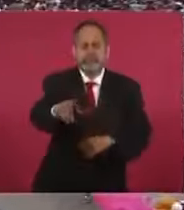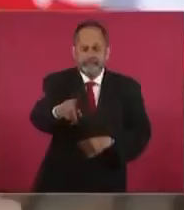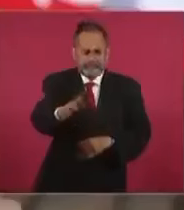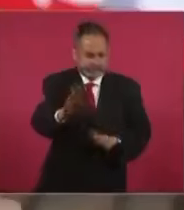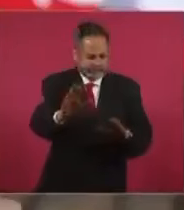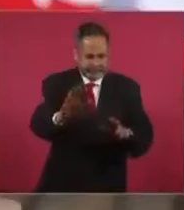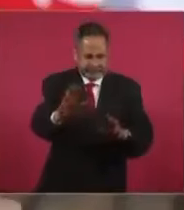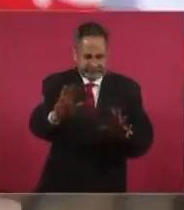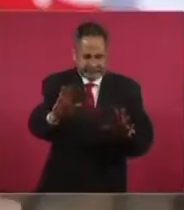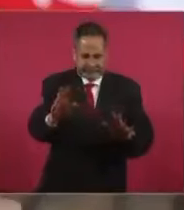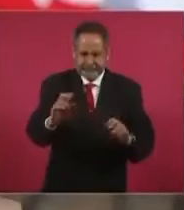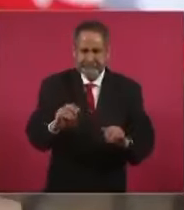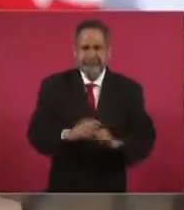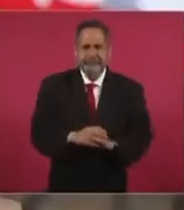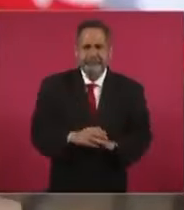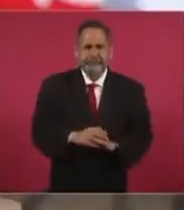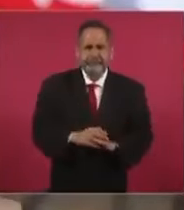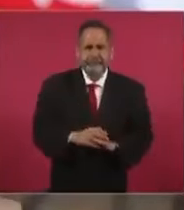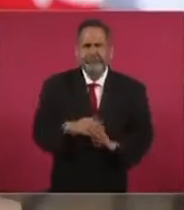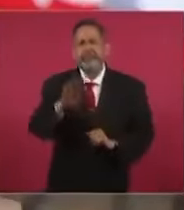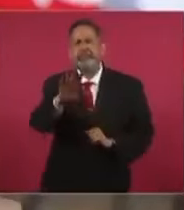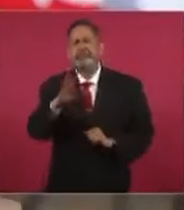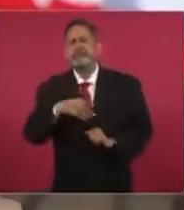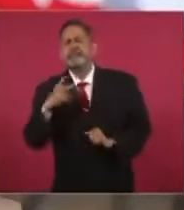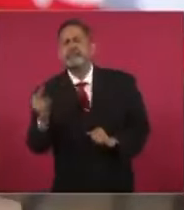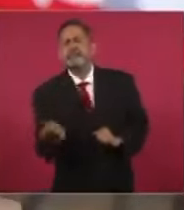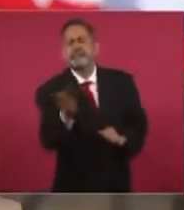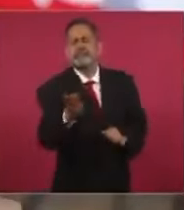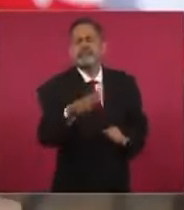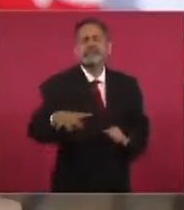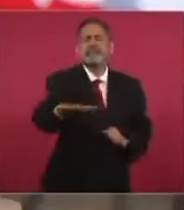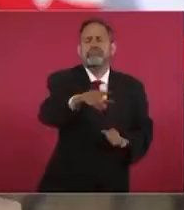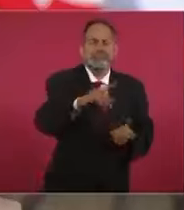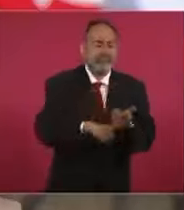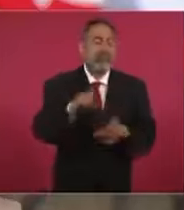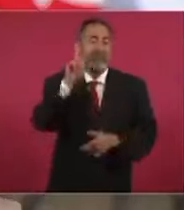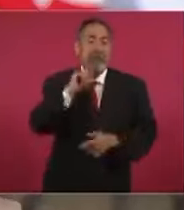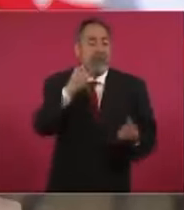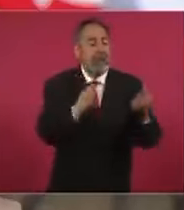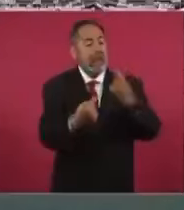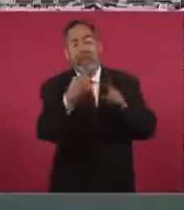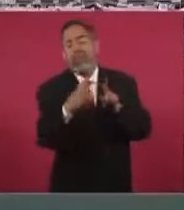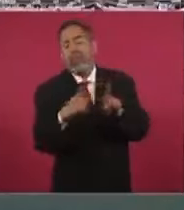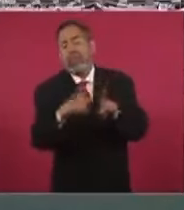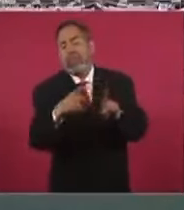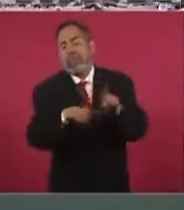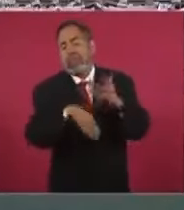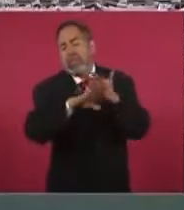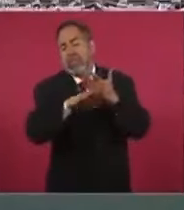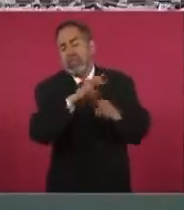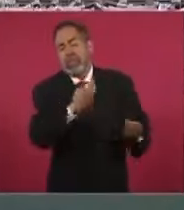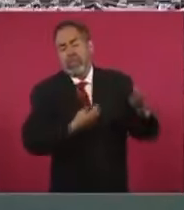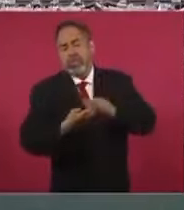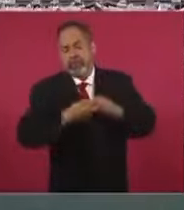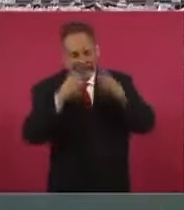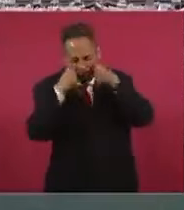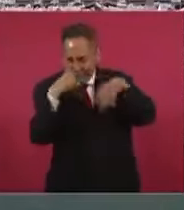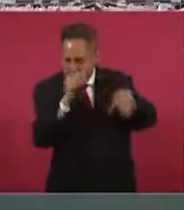vamos a hacer una consulta, aunque mañana nos van a